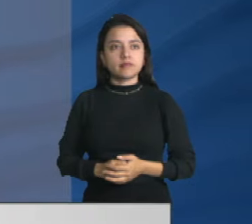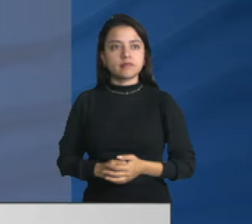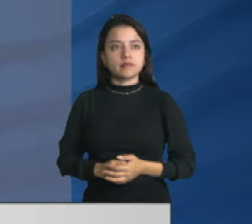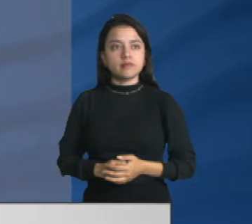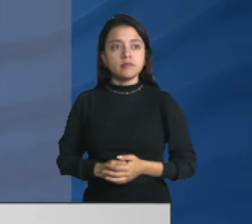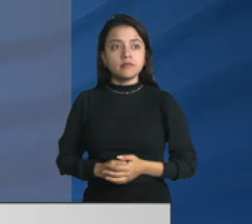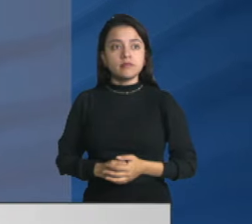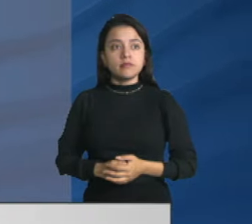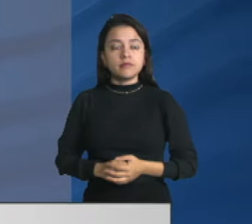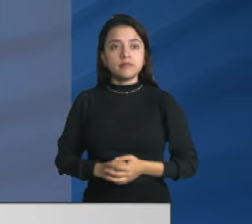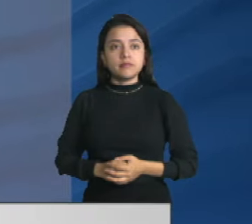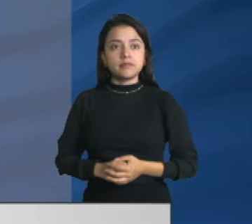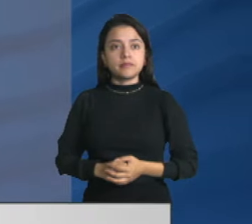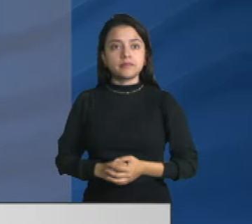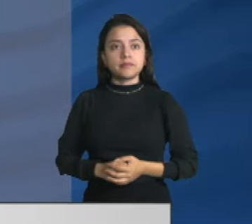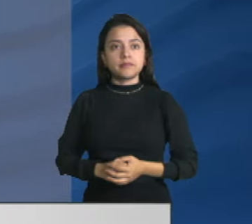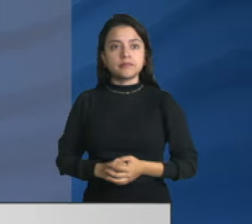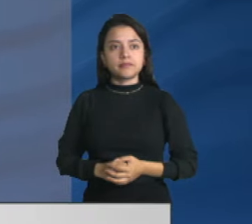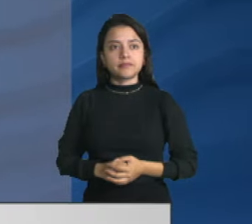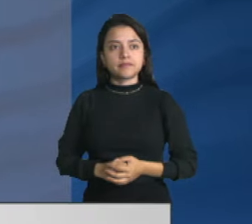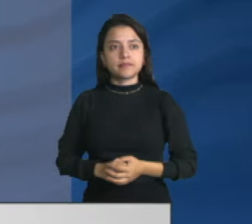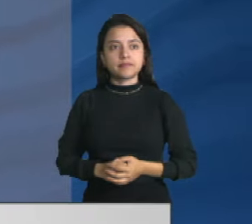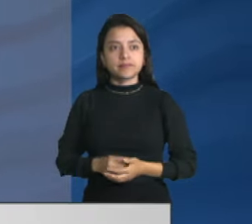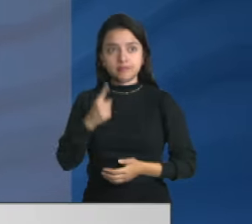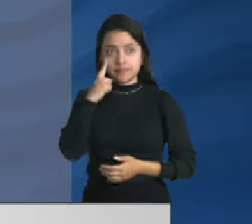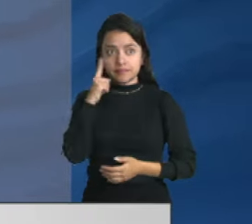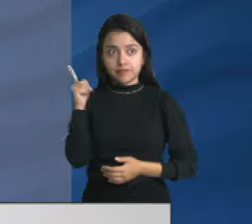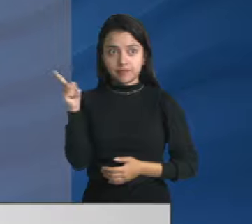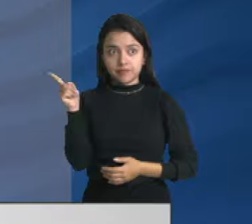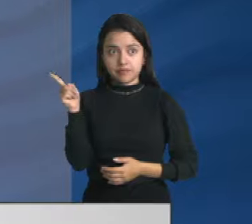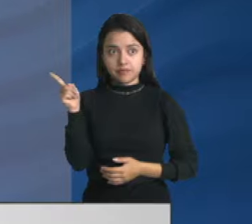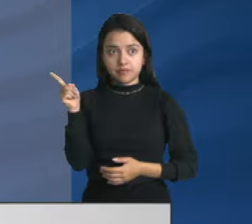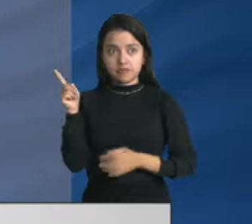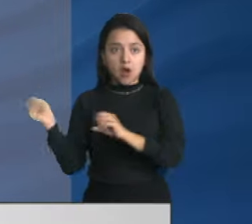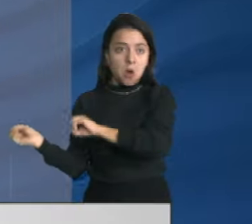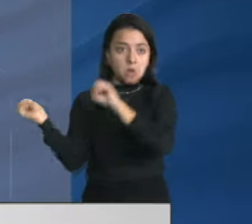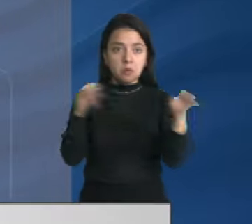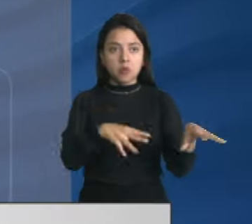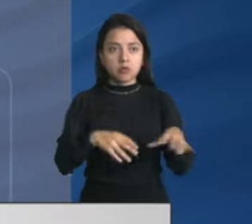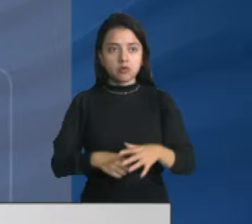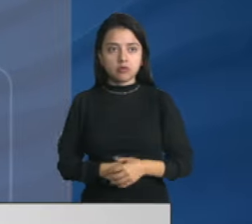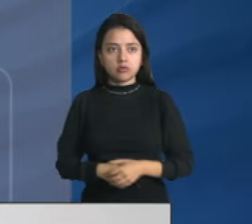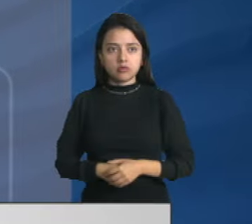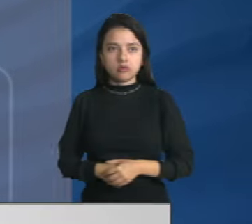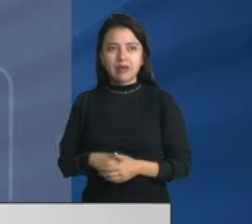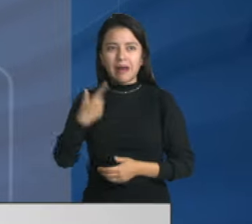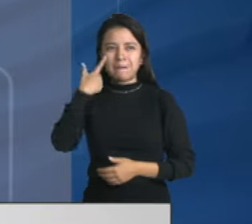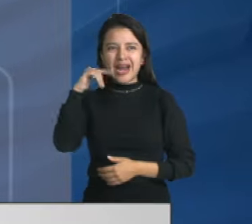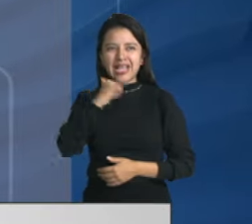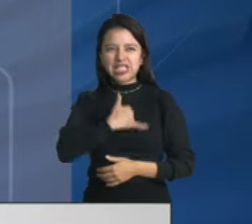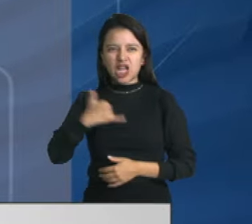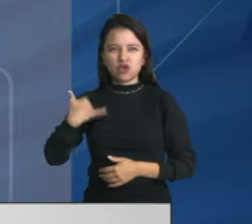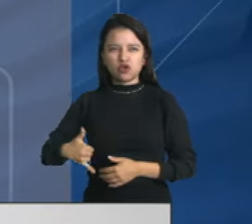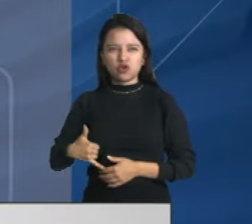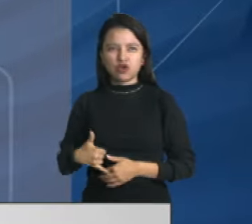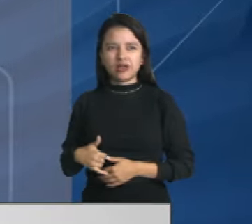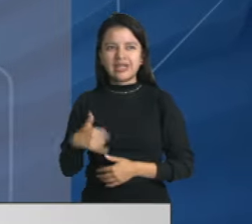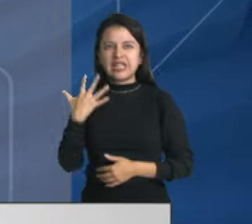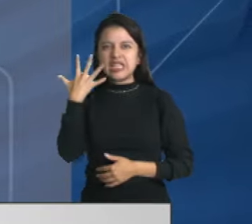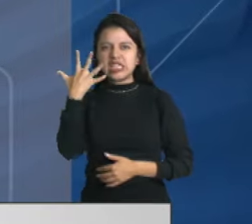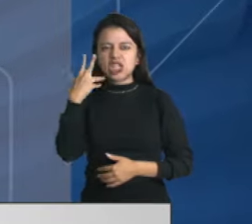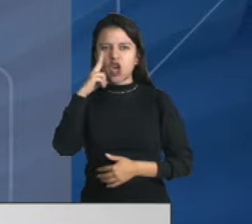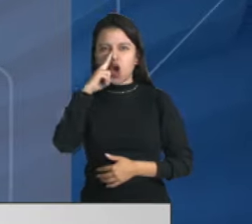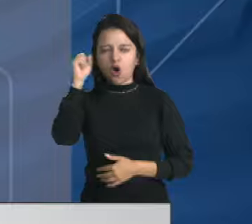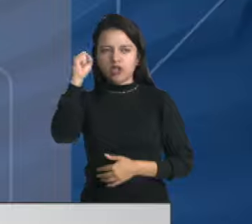interviene la fuerza pública. Este registro muestra cómo desde una tribuna se lanza un hincha, al parecer del Junior, y más de 5 aficionados